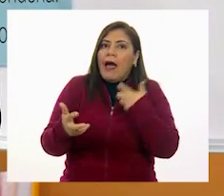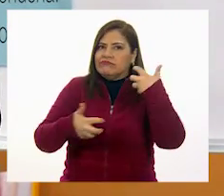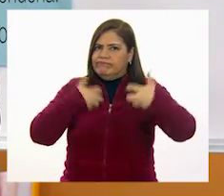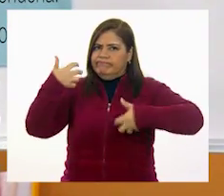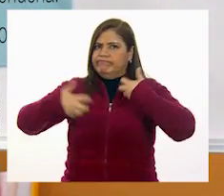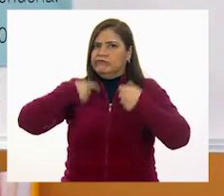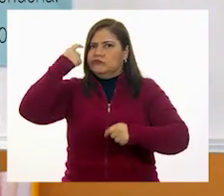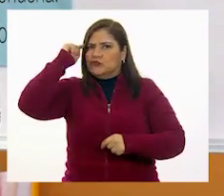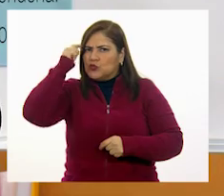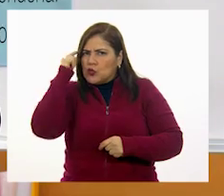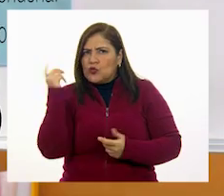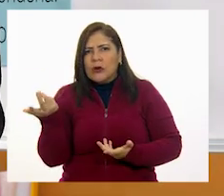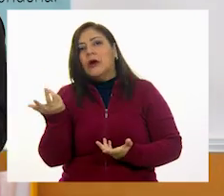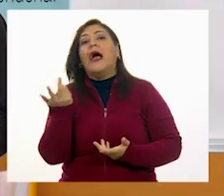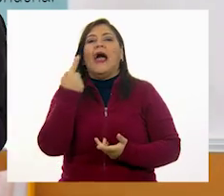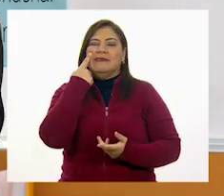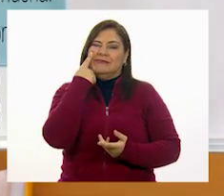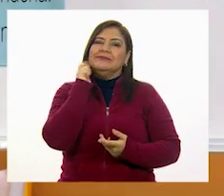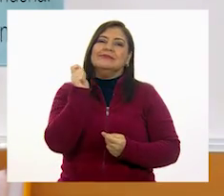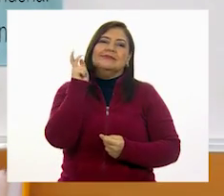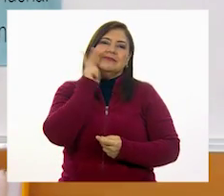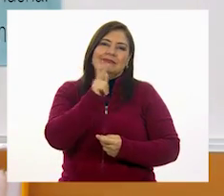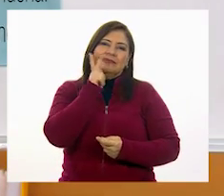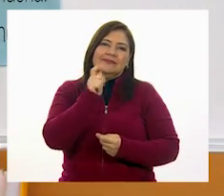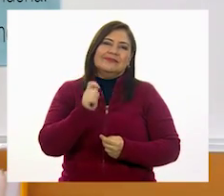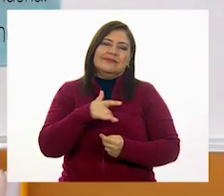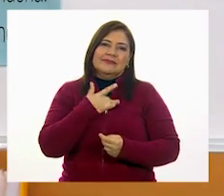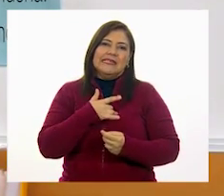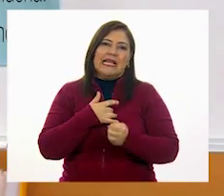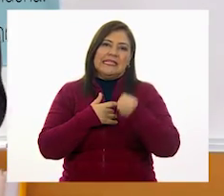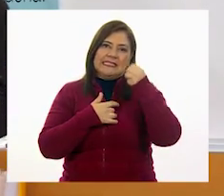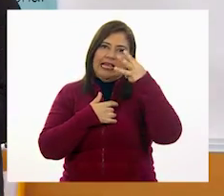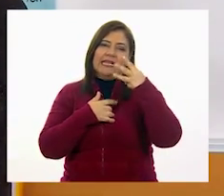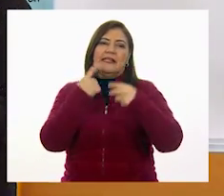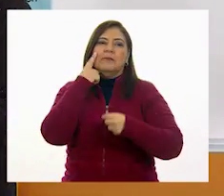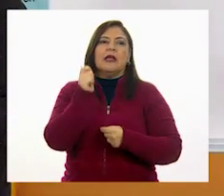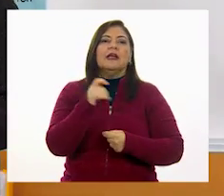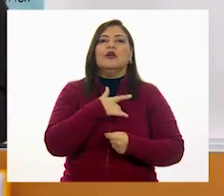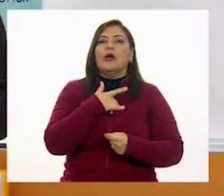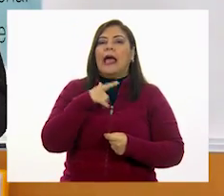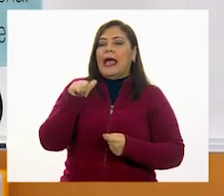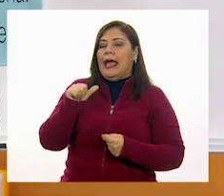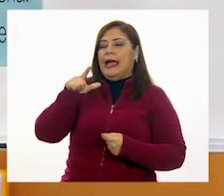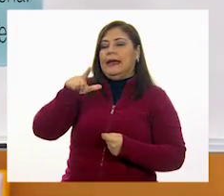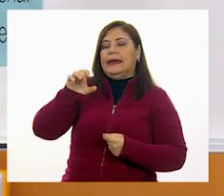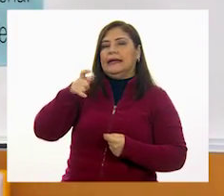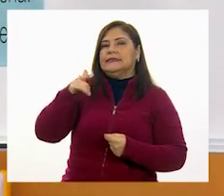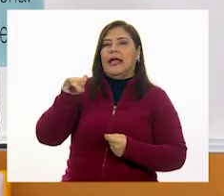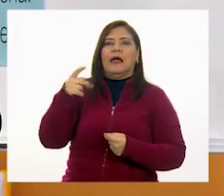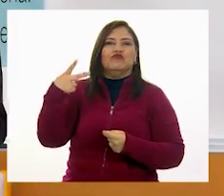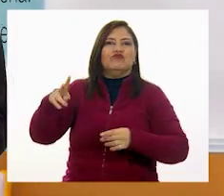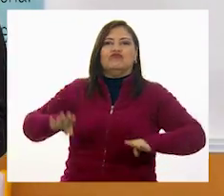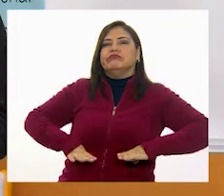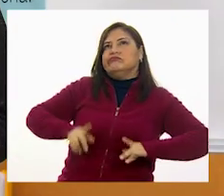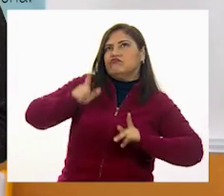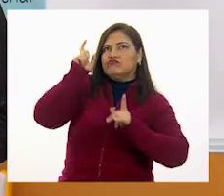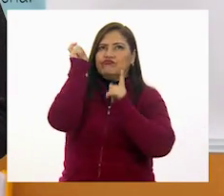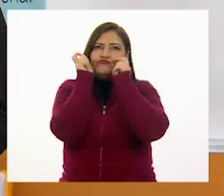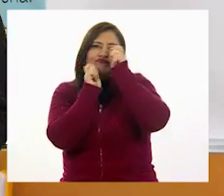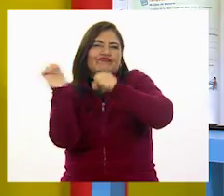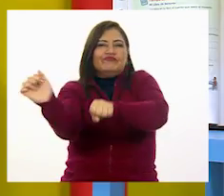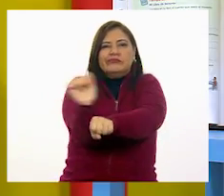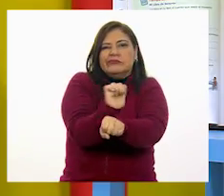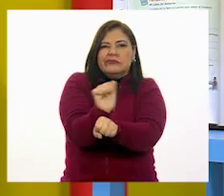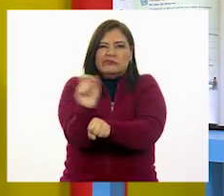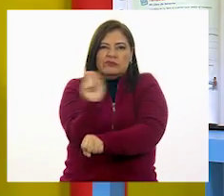¿sí? Entonces, vamos a jugar. Tenemos tres. Y Alexia, con su calidad histriónica, es decir, como actriz